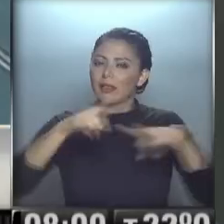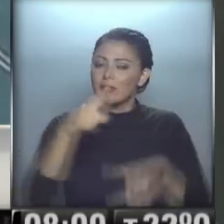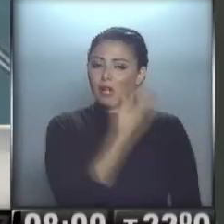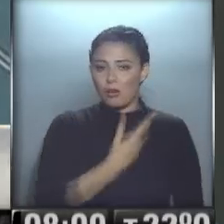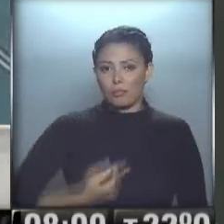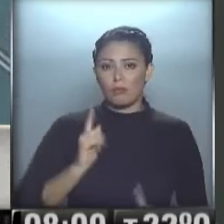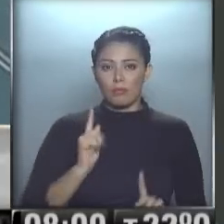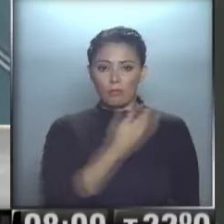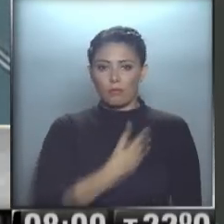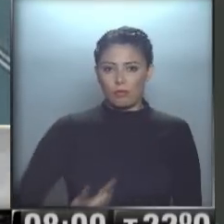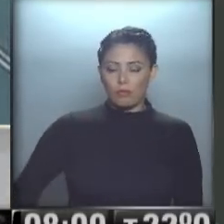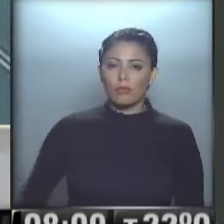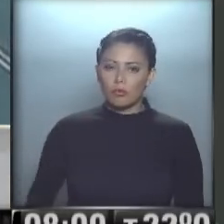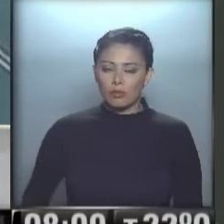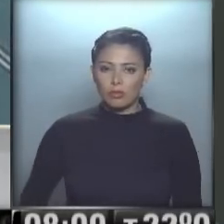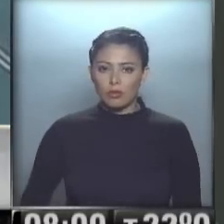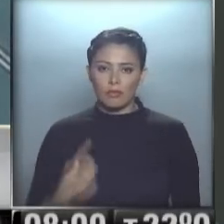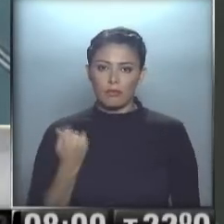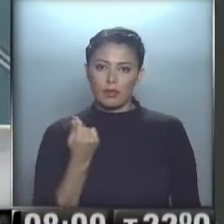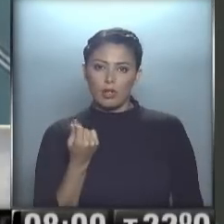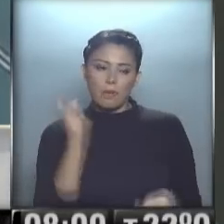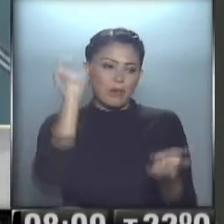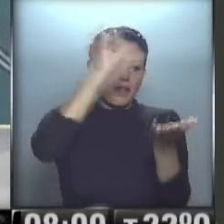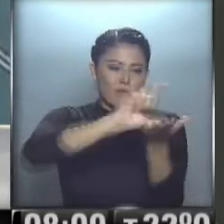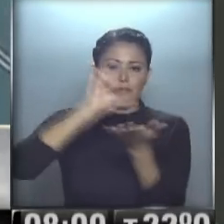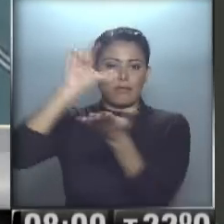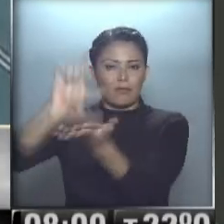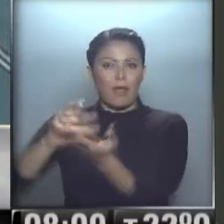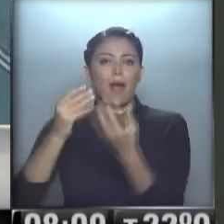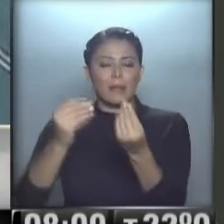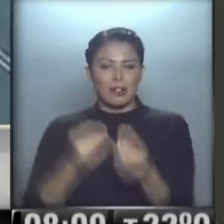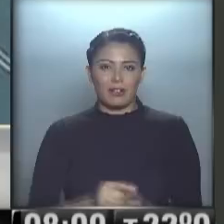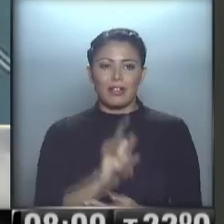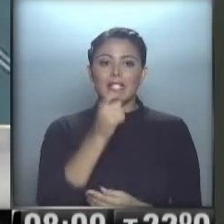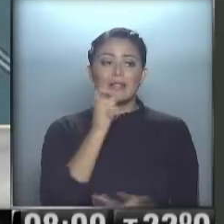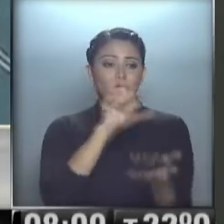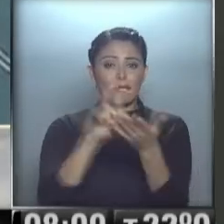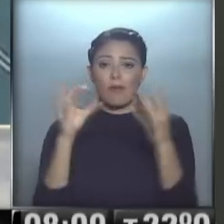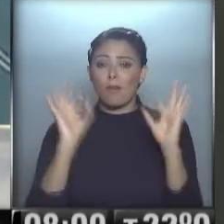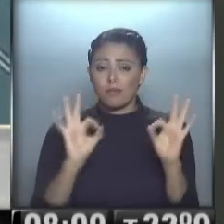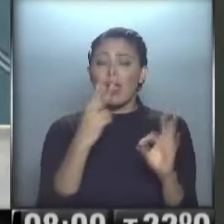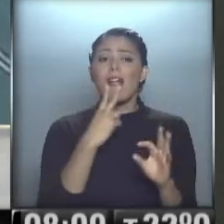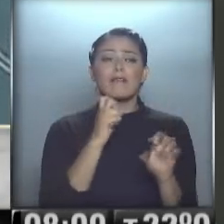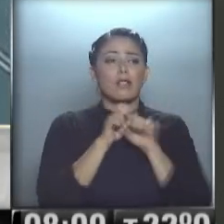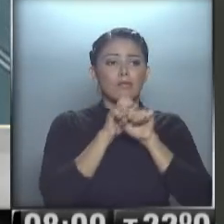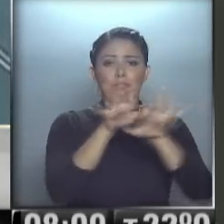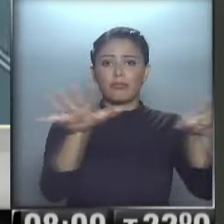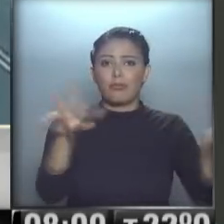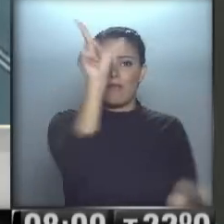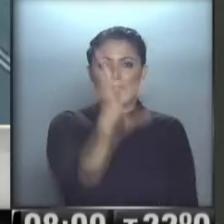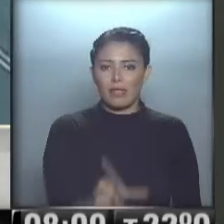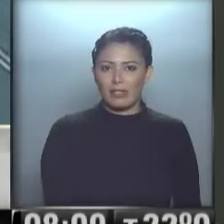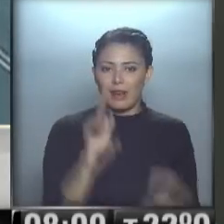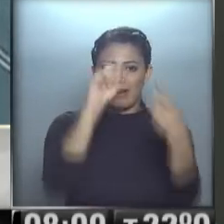por parte del país precisamente para tener un sistema interconectado eléctrico de carácter Federal